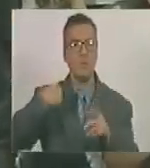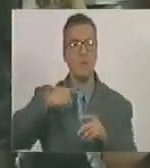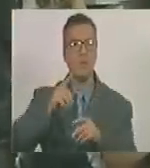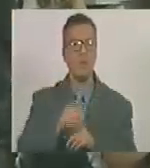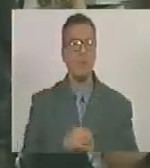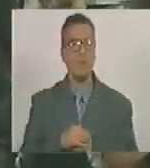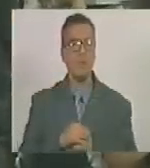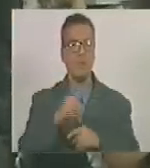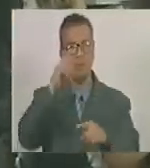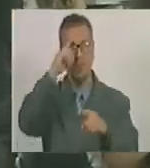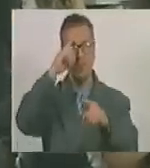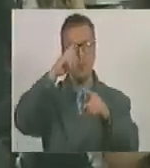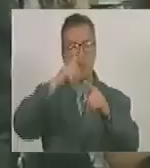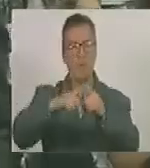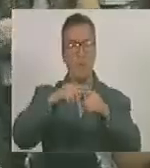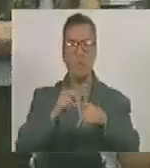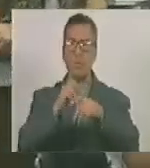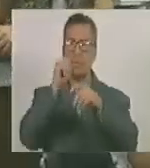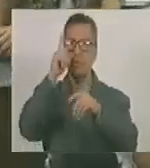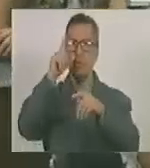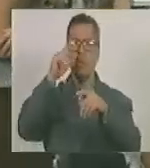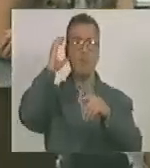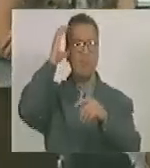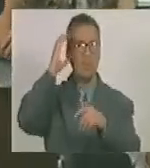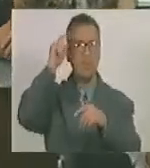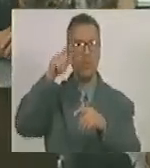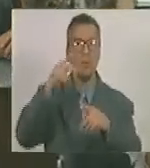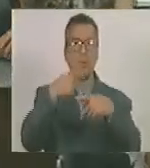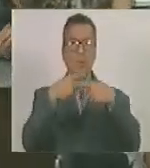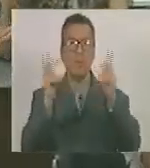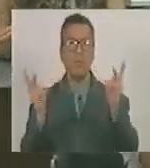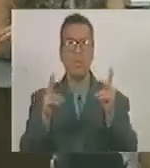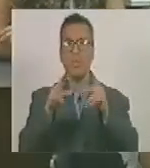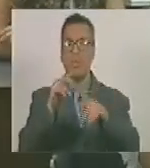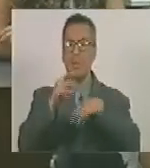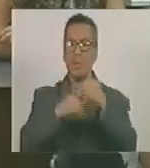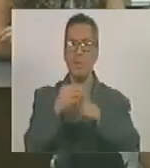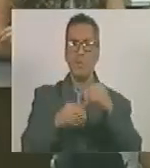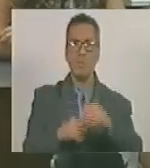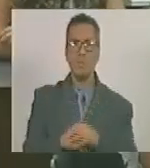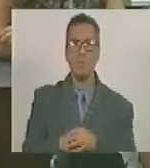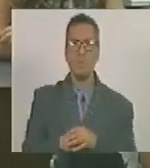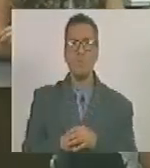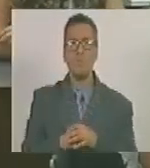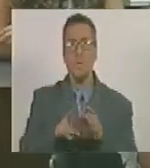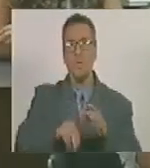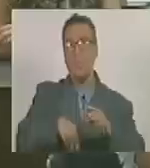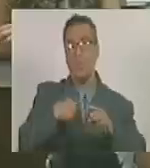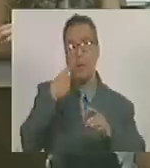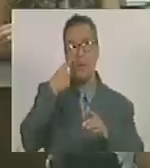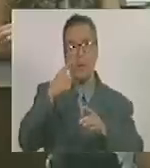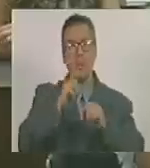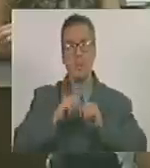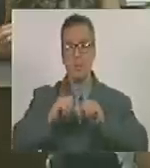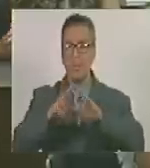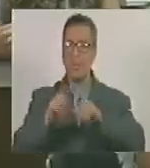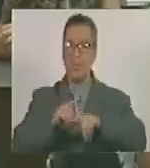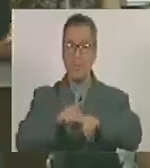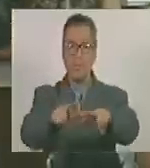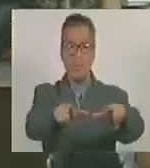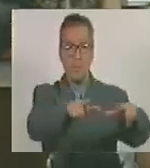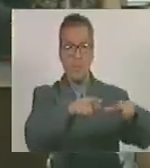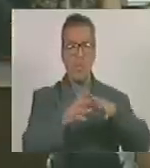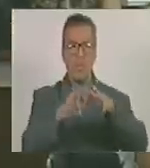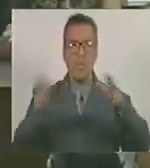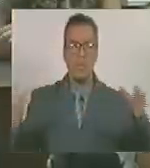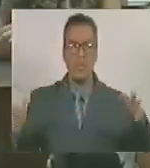como propósito despertar la conciencia, porque el teatro tiene la particularidad de que puede poner en escena todas las